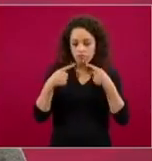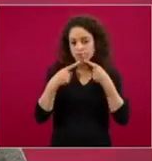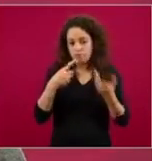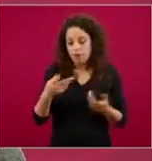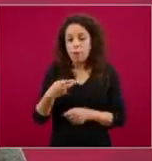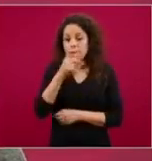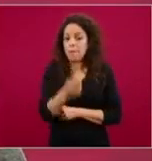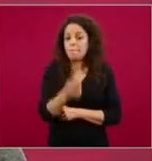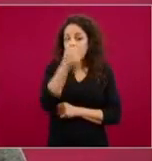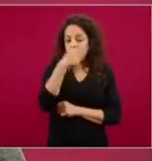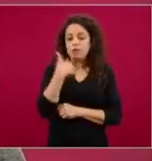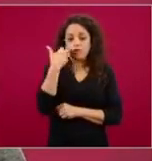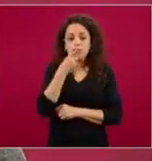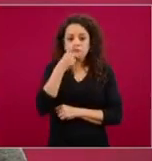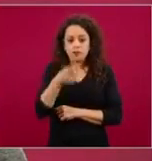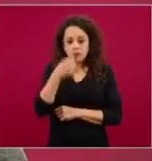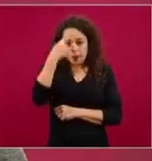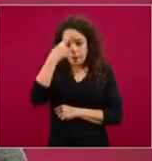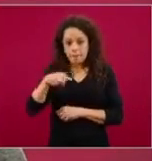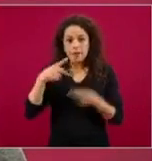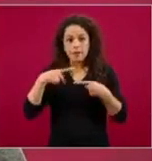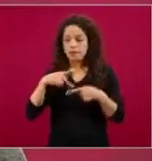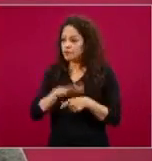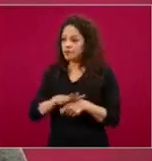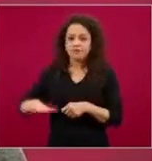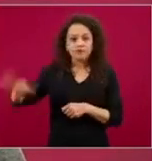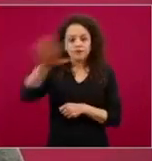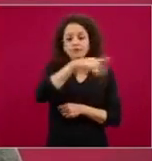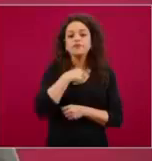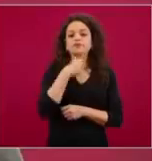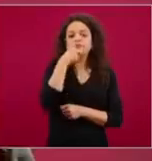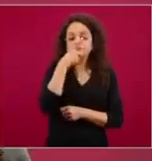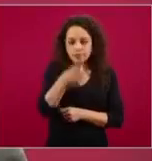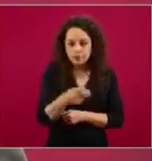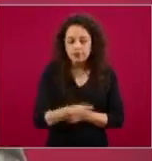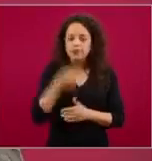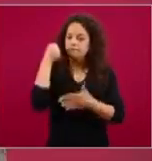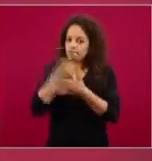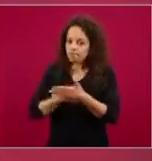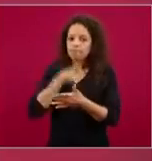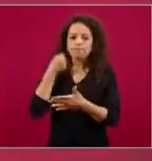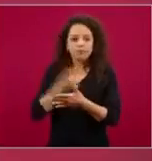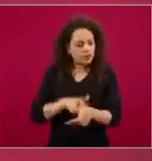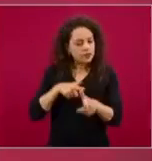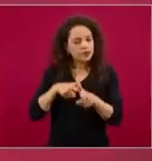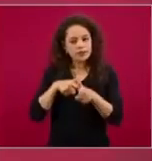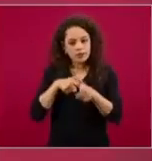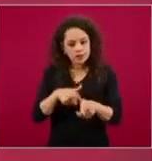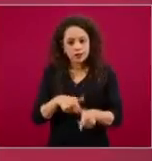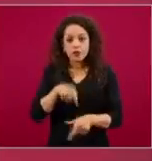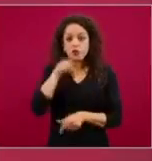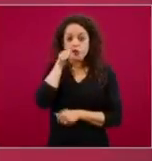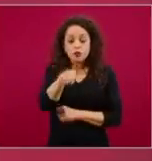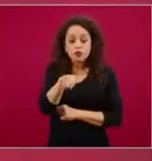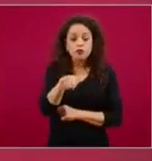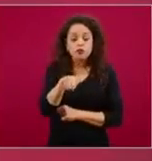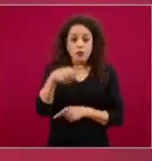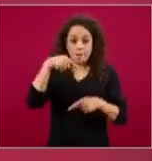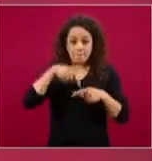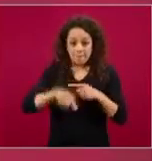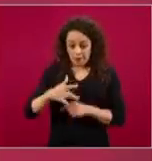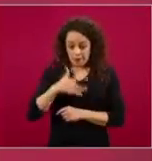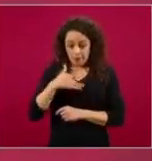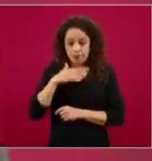que este elemento no quede suelto, insistimos en lo que hemos comentado, el tiempo que usted tarde desde que iniciaron sus